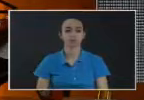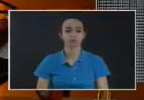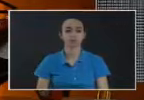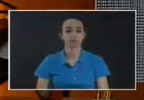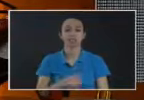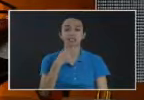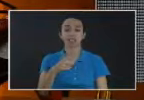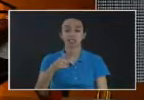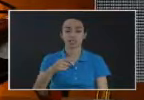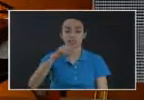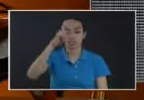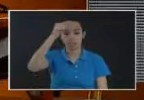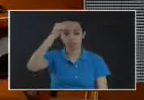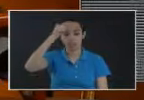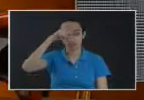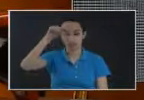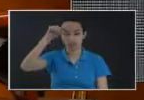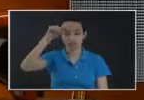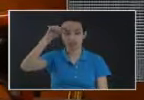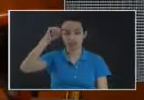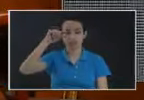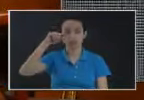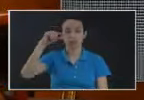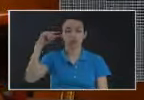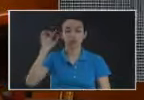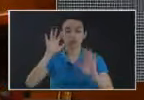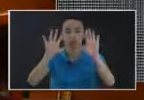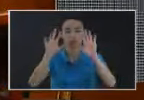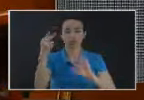Dice en Hebreos 12:15, no